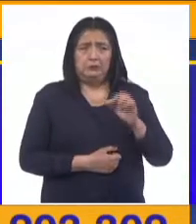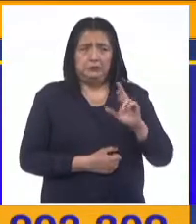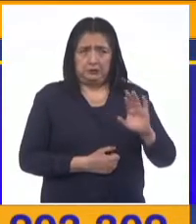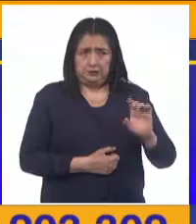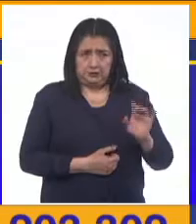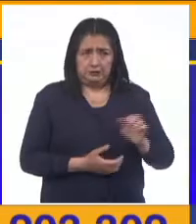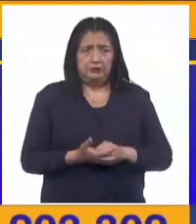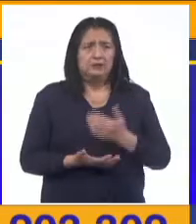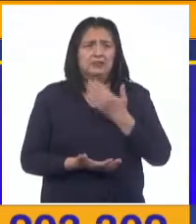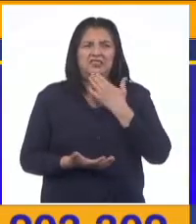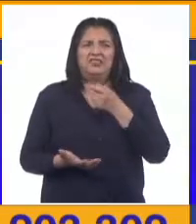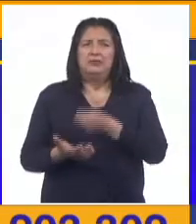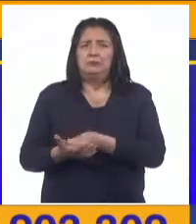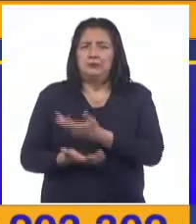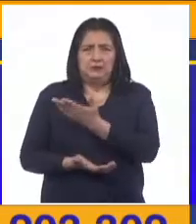género